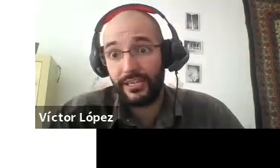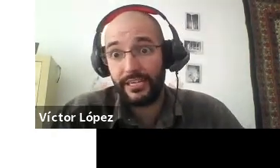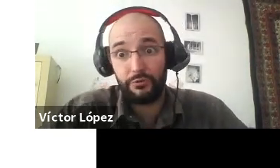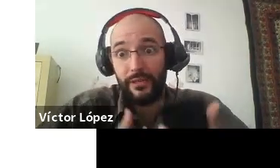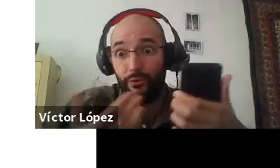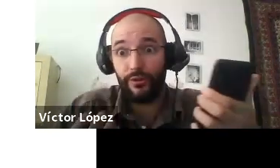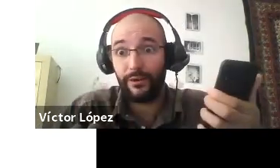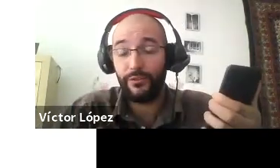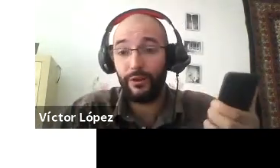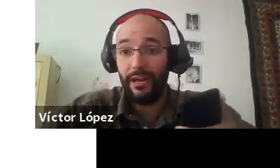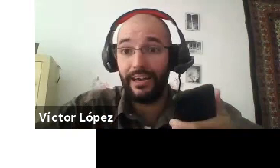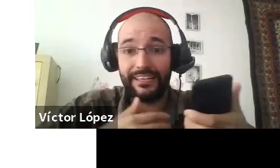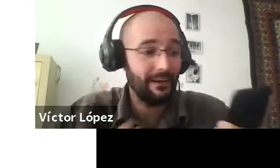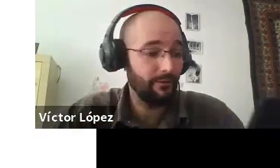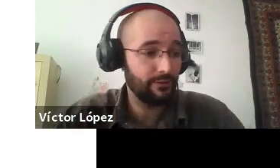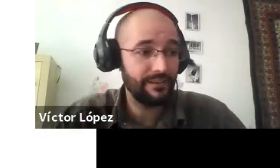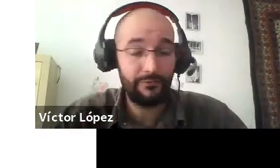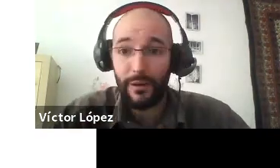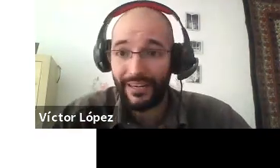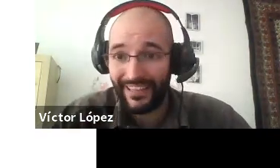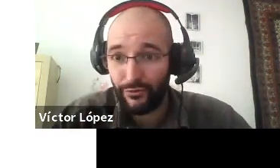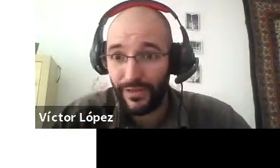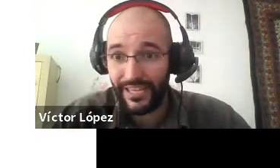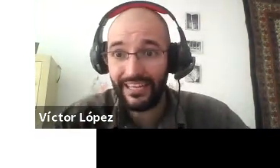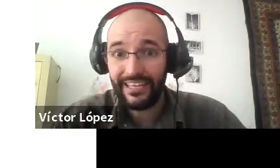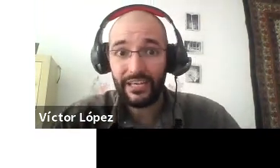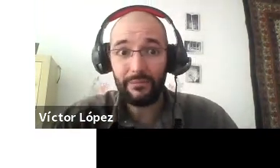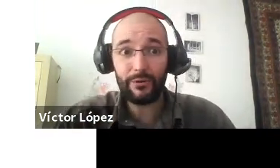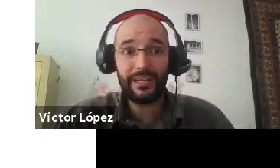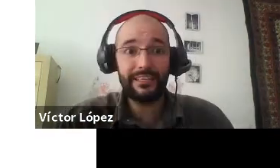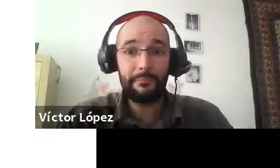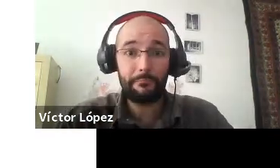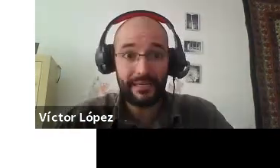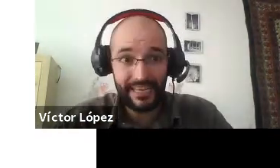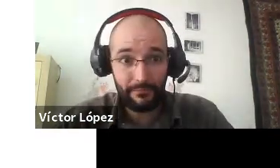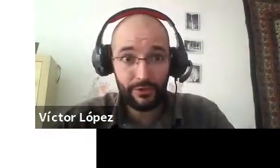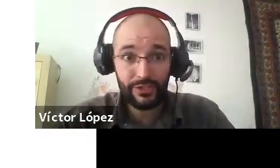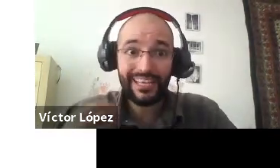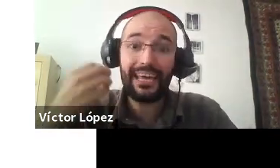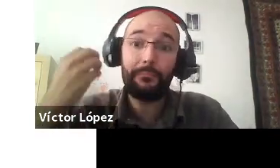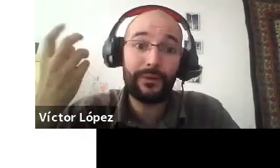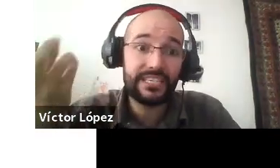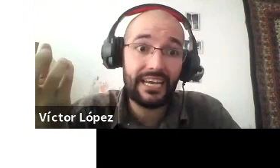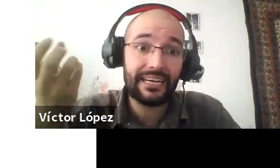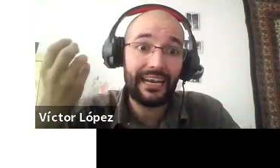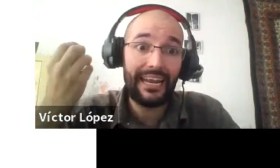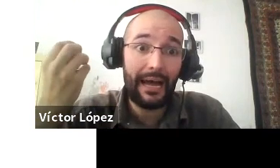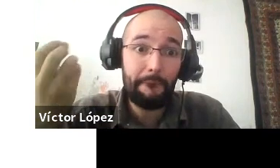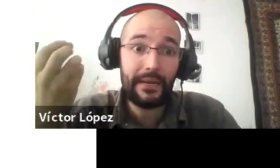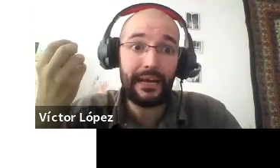chicos y chicas pues van todo el día con el celular, es algo pues que forma parte de su vida, y por lo tanto pensamos que